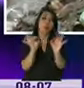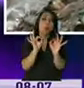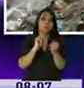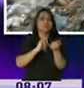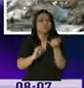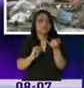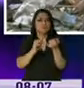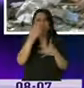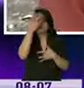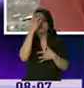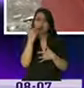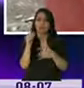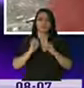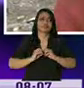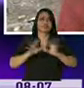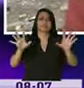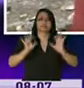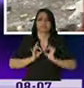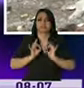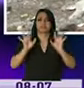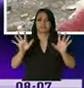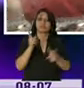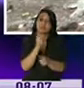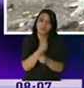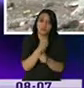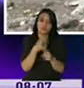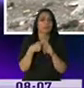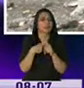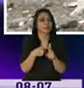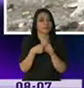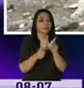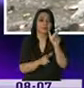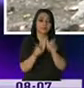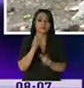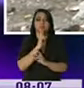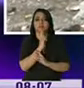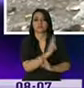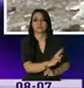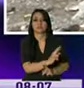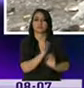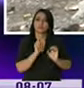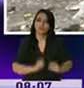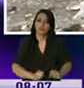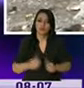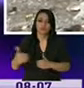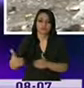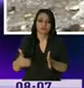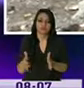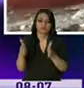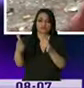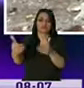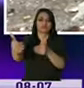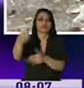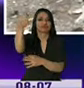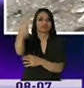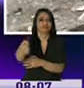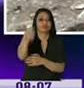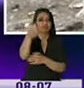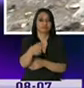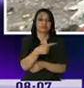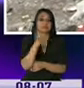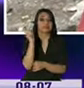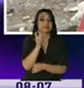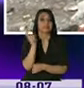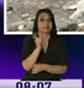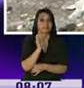favor, autoridades, de forma urgente, a contestar el pedido para poder entregar los contenedores que necesitan. Esperamos también que en el